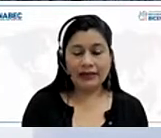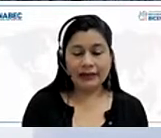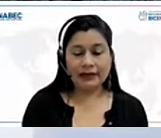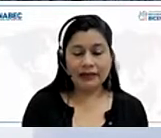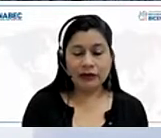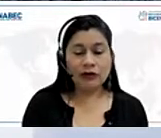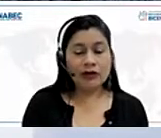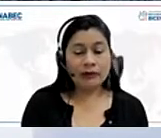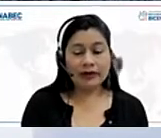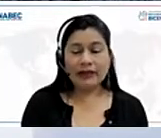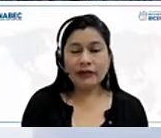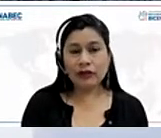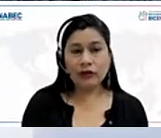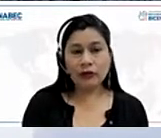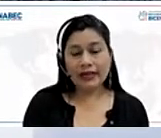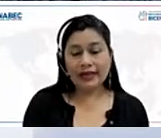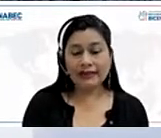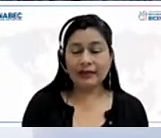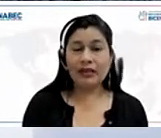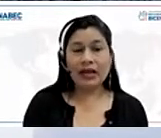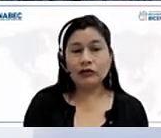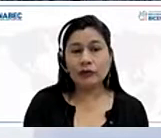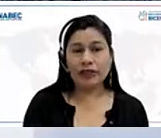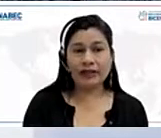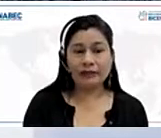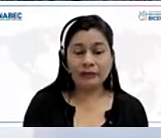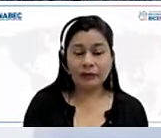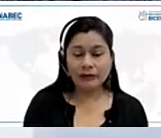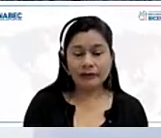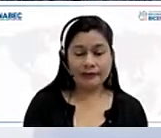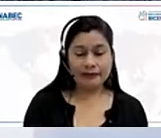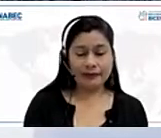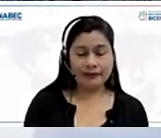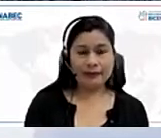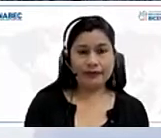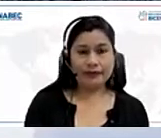lo de la certificación, pero en caso que solo tuvieran el examen, ¿hay un puntaje mínimo?